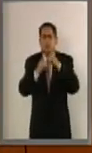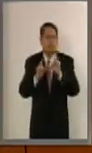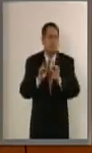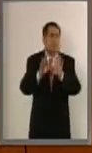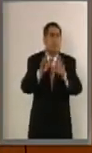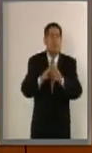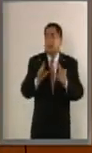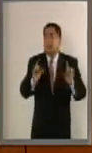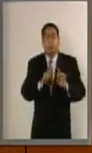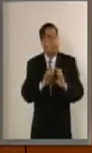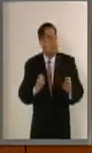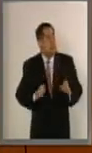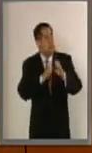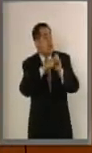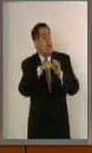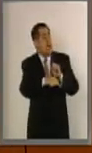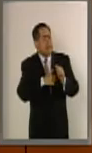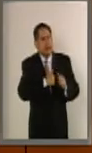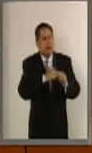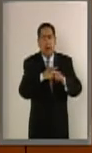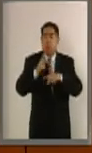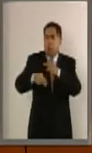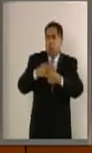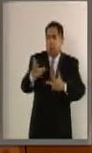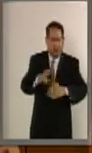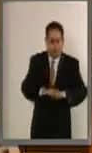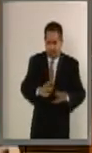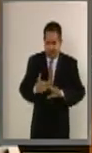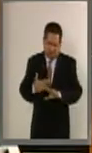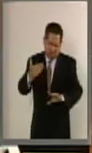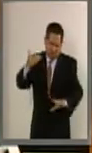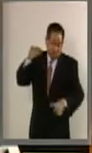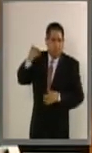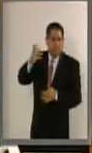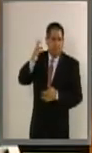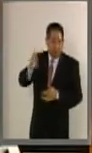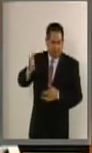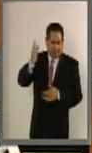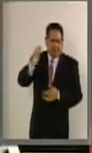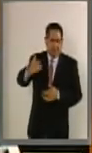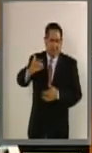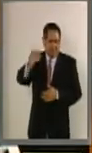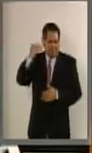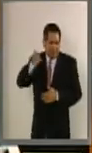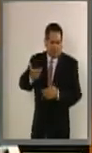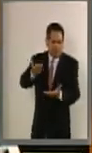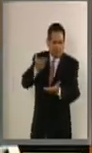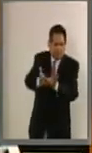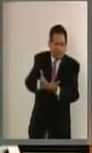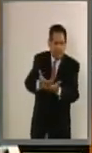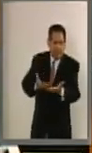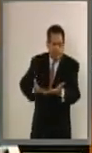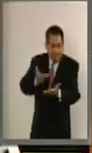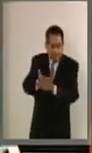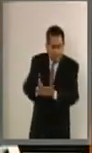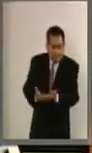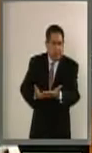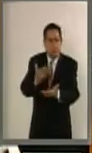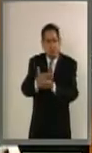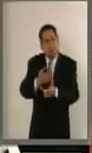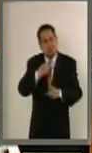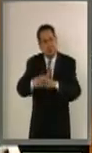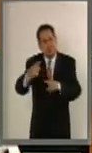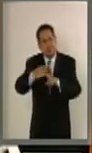transitoria de un hecho tan lamentable. Hemos presentado a lo largo de esta legislatura diversas